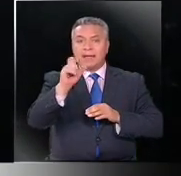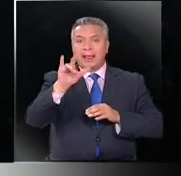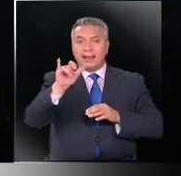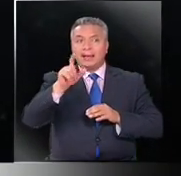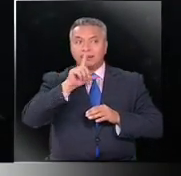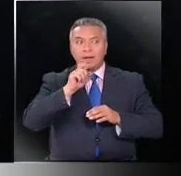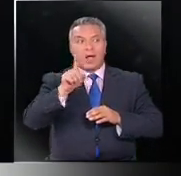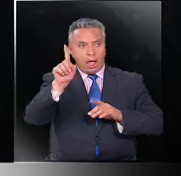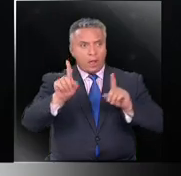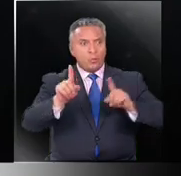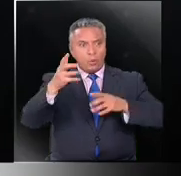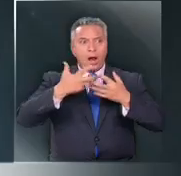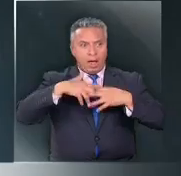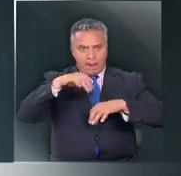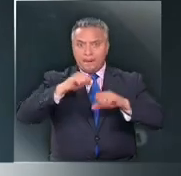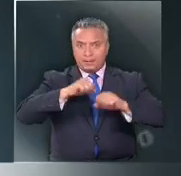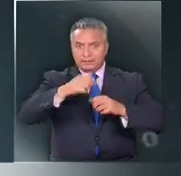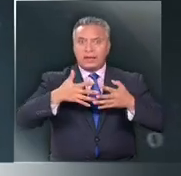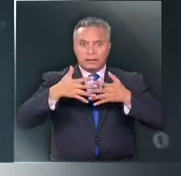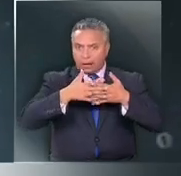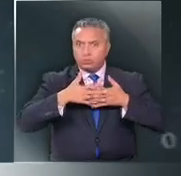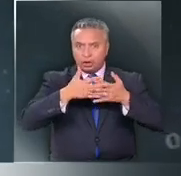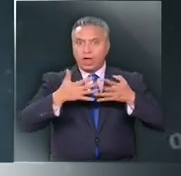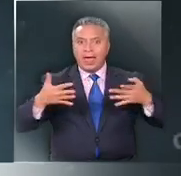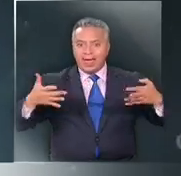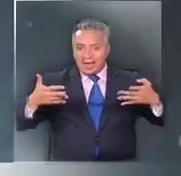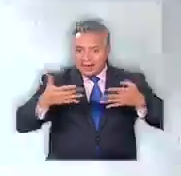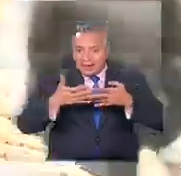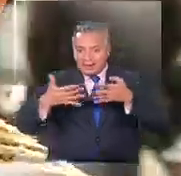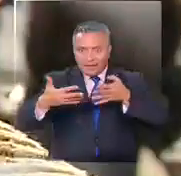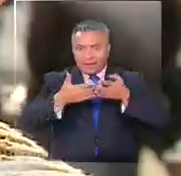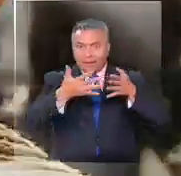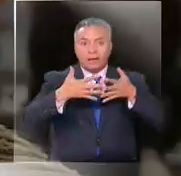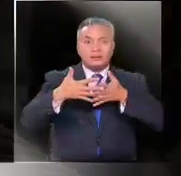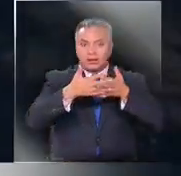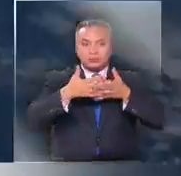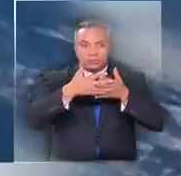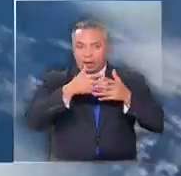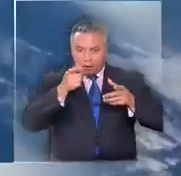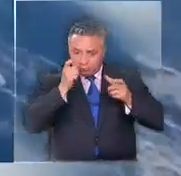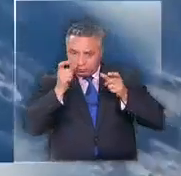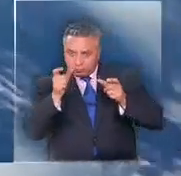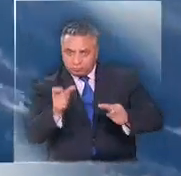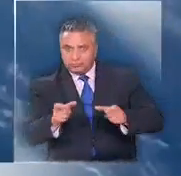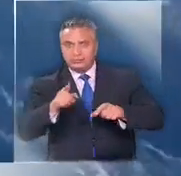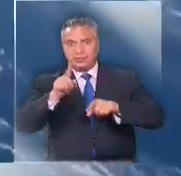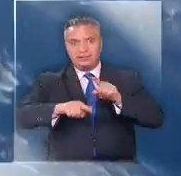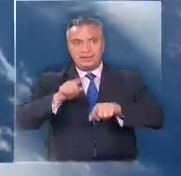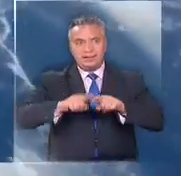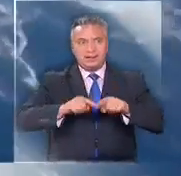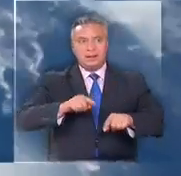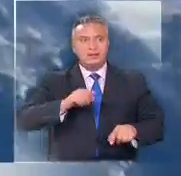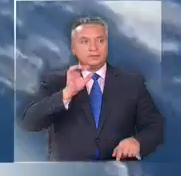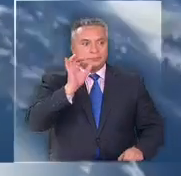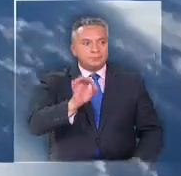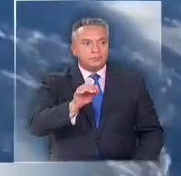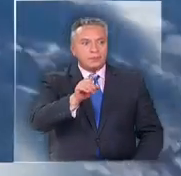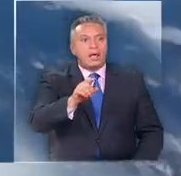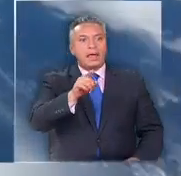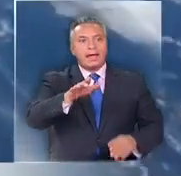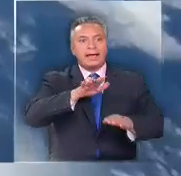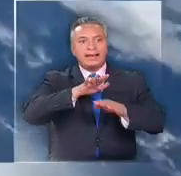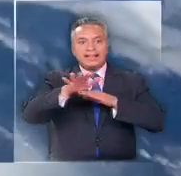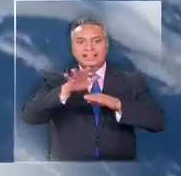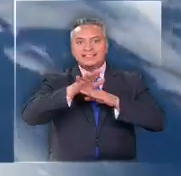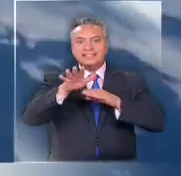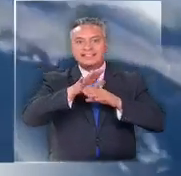haciendo algunas empresas en Estados Unidos, tener redes de estos satélites donde monitorean la Tierra. Suchai debería dar 15 vueltas a la Tierra